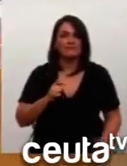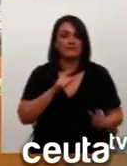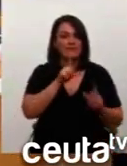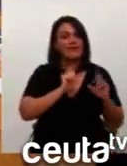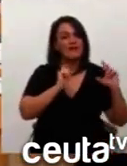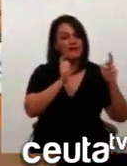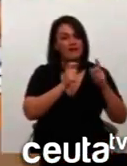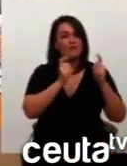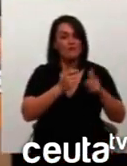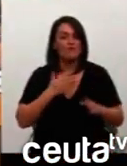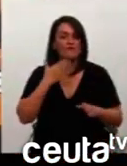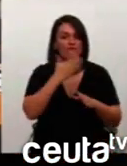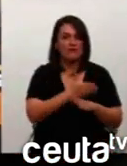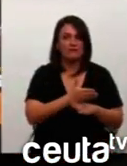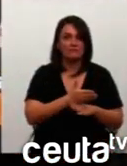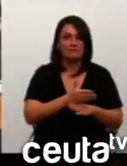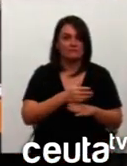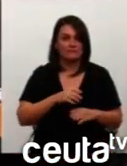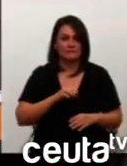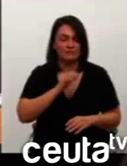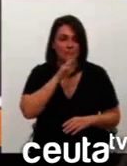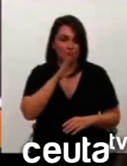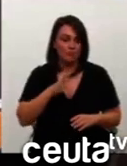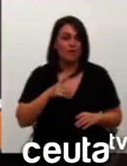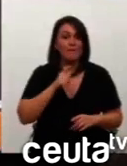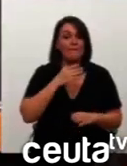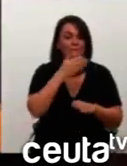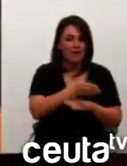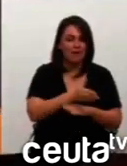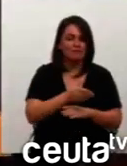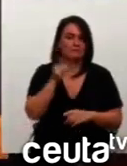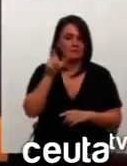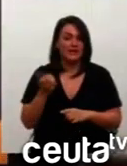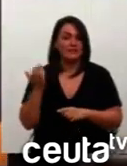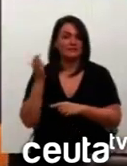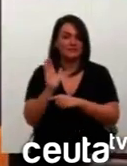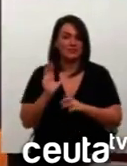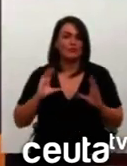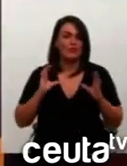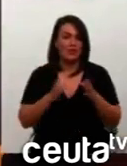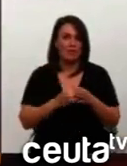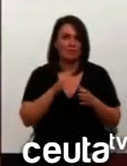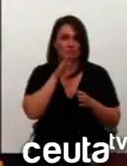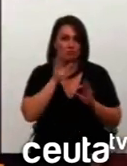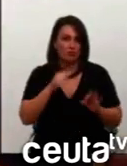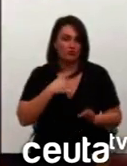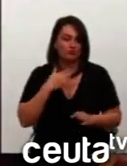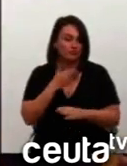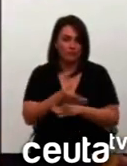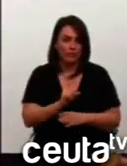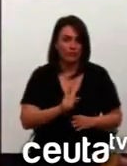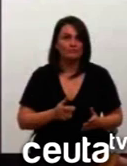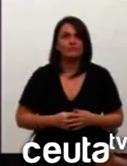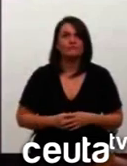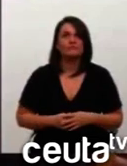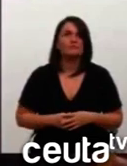ayuntamientos, claro, porque va el representante de la comunidad. Va el representante de la comunidad, claro, evidentemente.